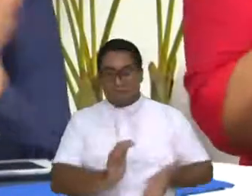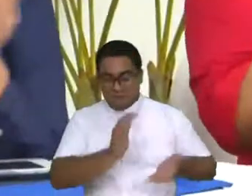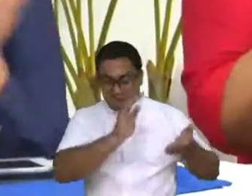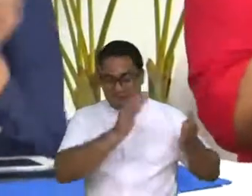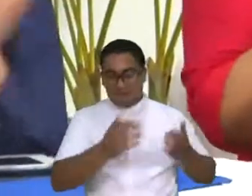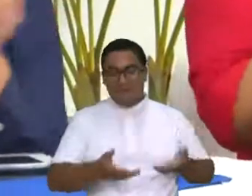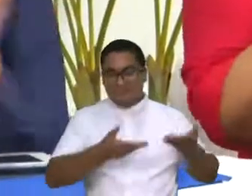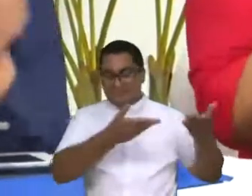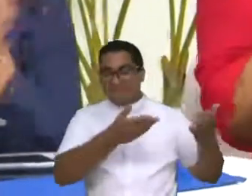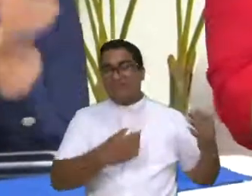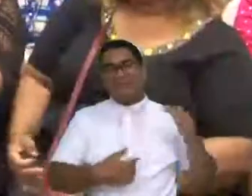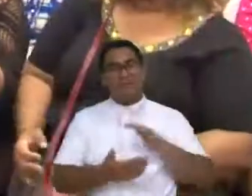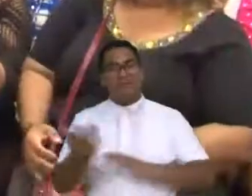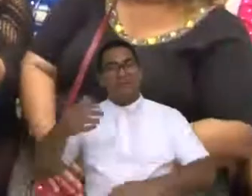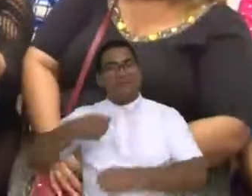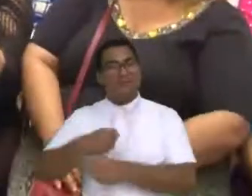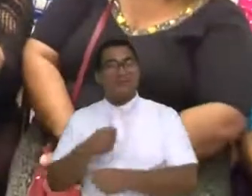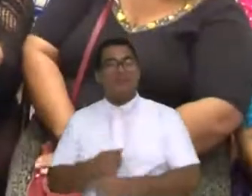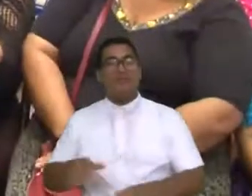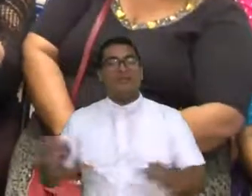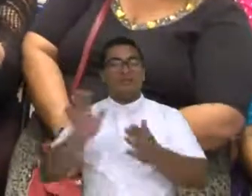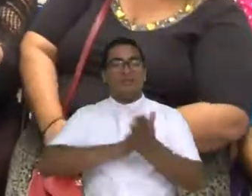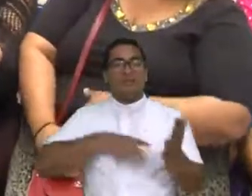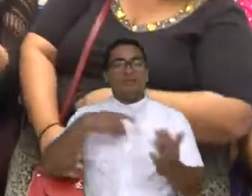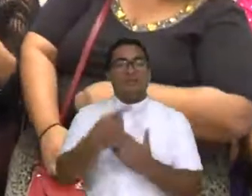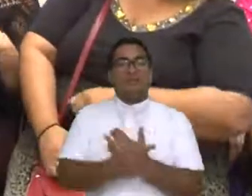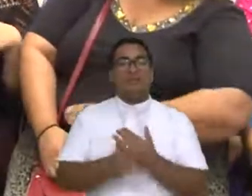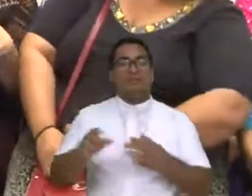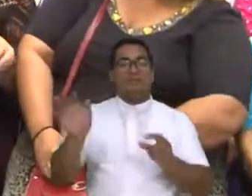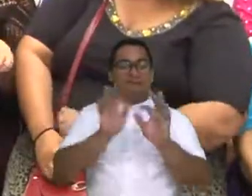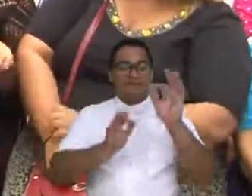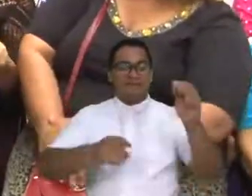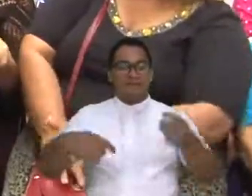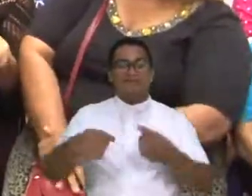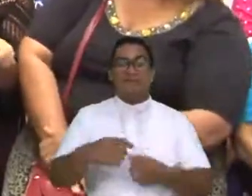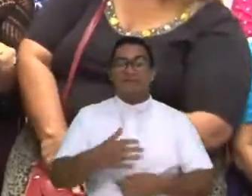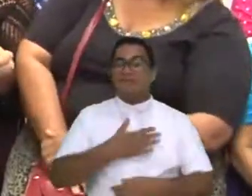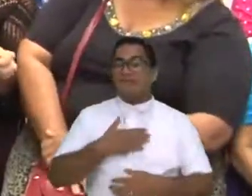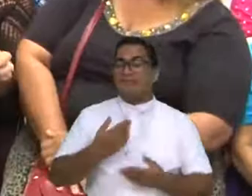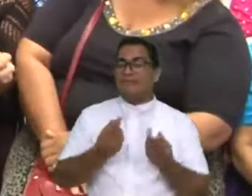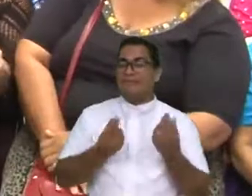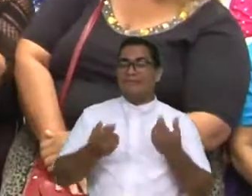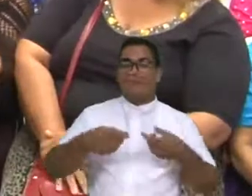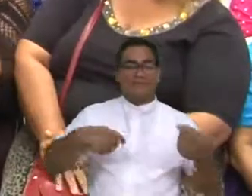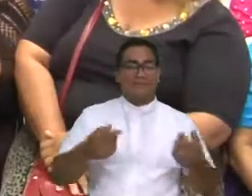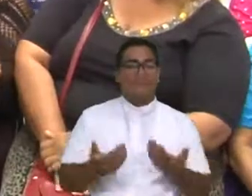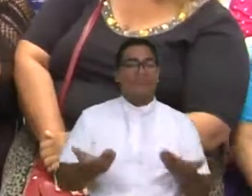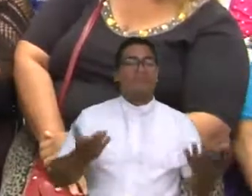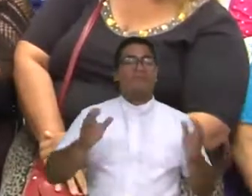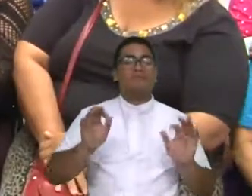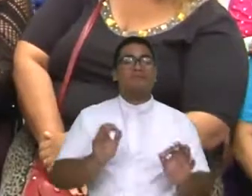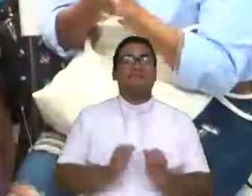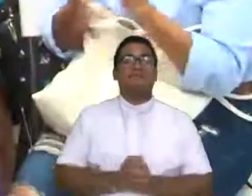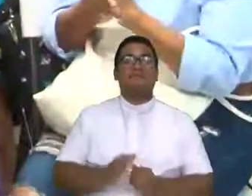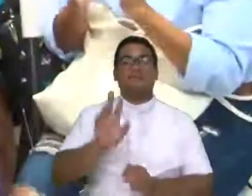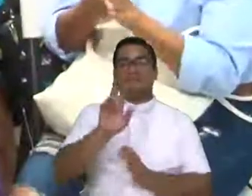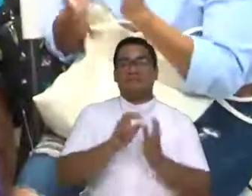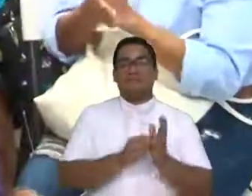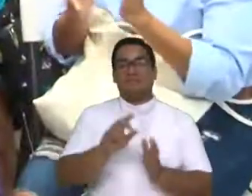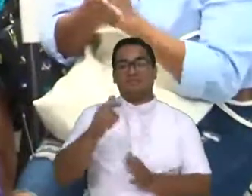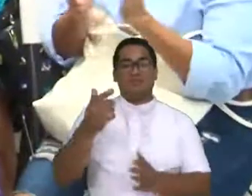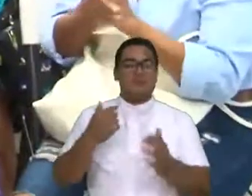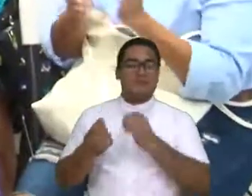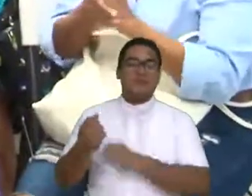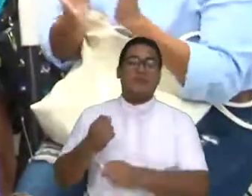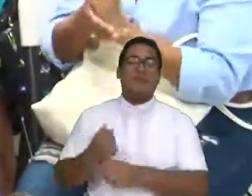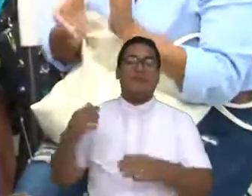con muchos programas, con programas de feria que vienen a beneficiar lo que es nuestra economía. Desde el año 2007, la sociedad nicaragüense vive